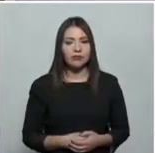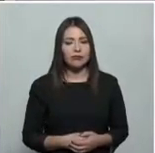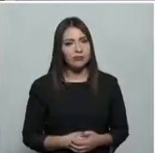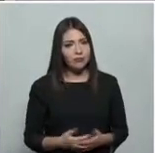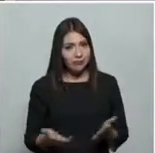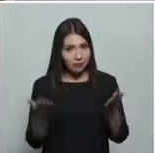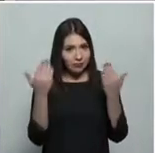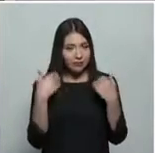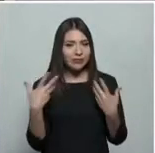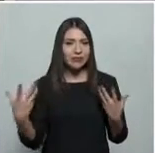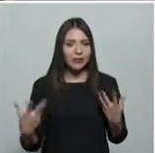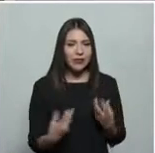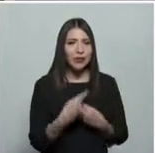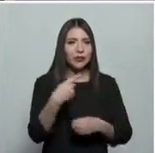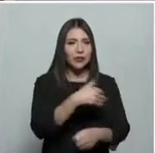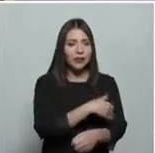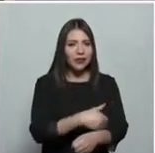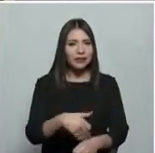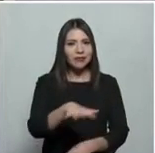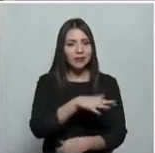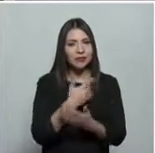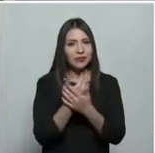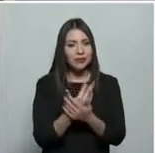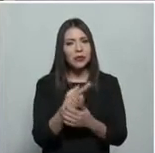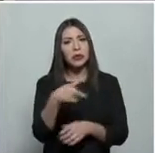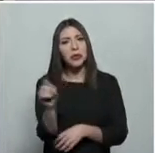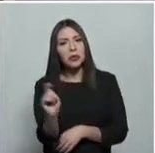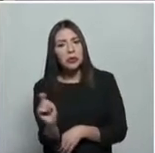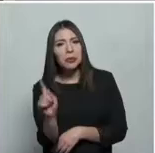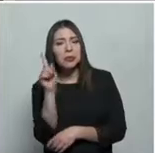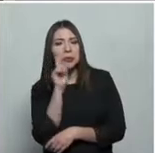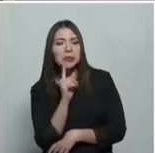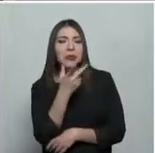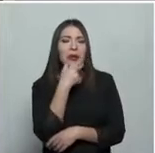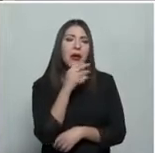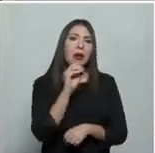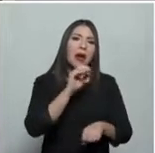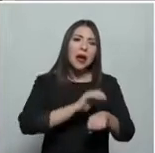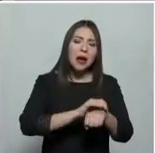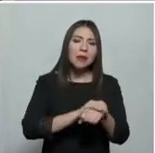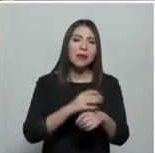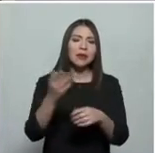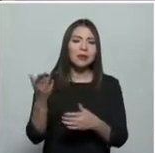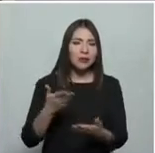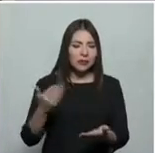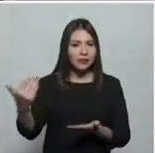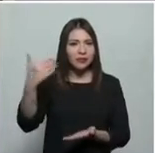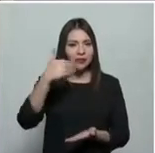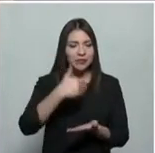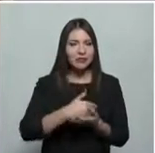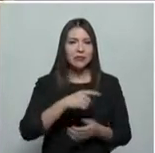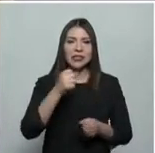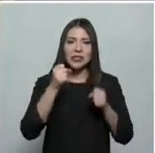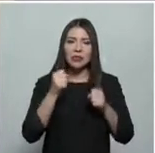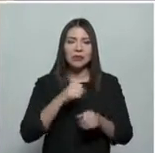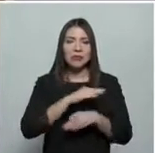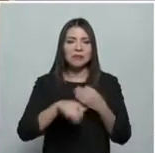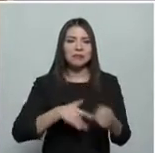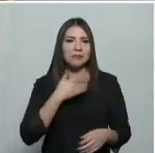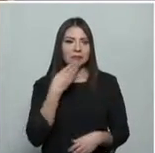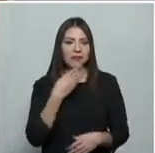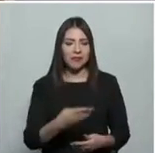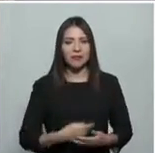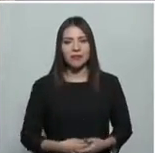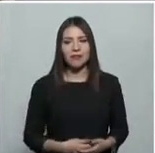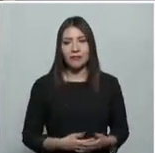esperamos, vengan con sus familias, vengan con sus novios, con sus novias, con sus amigos, lo van a pasar muy bien. Por supuesto que sí. Ahí está la invitación